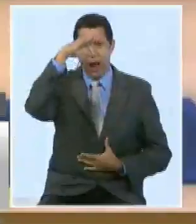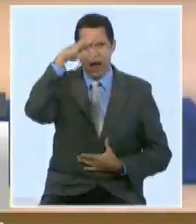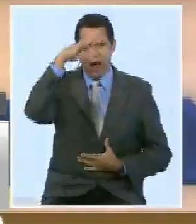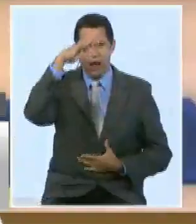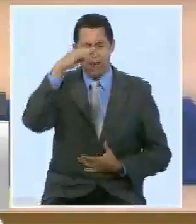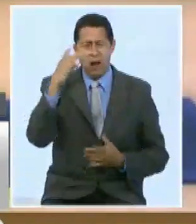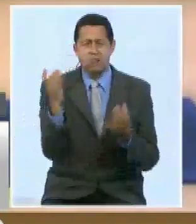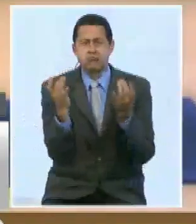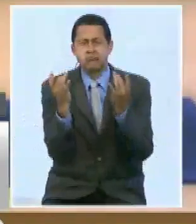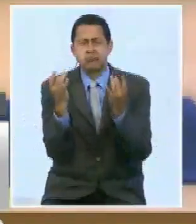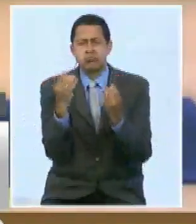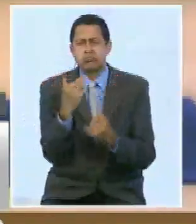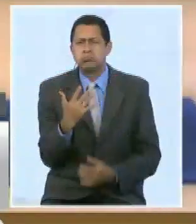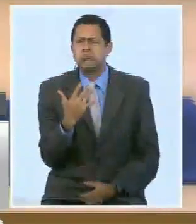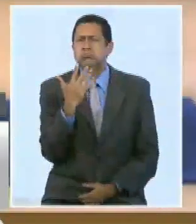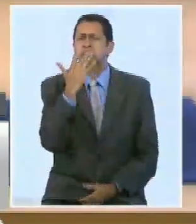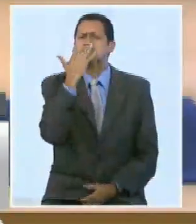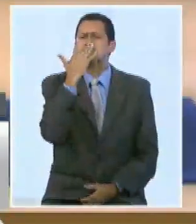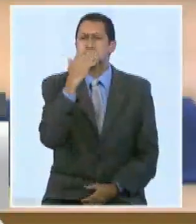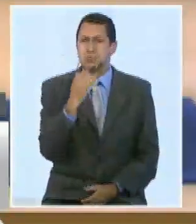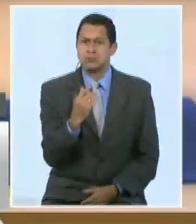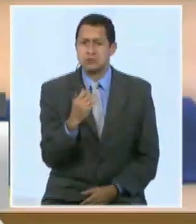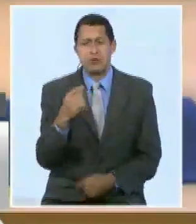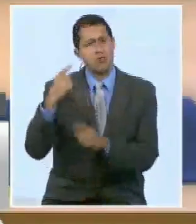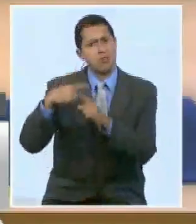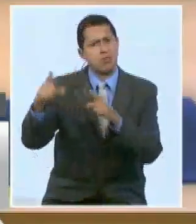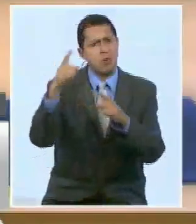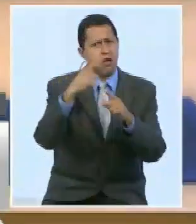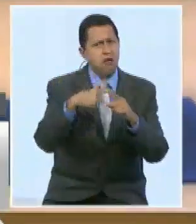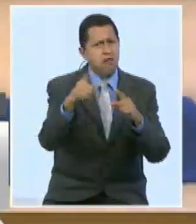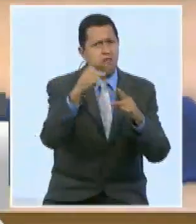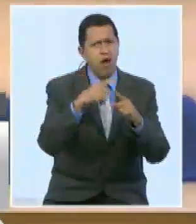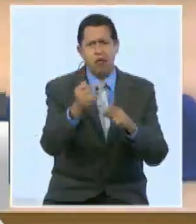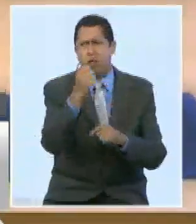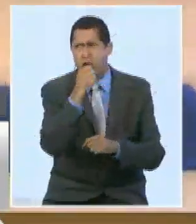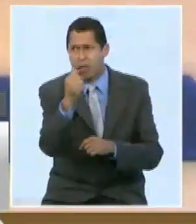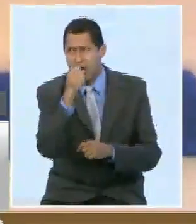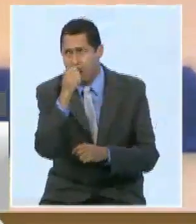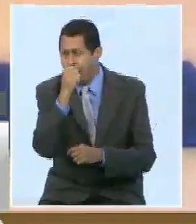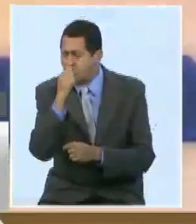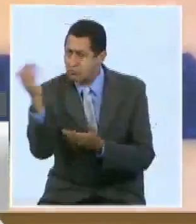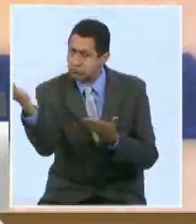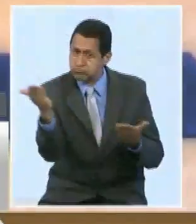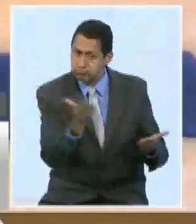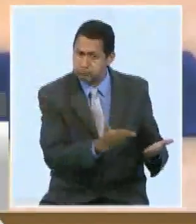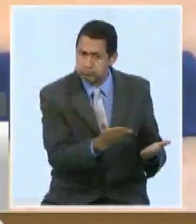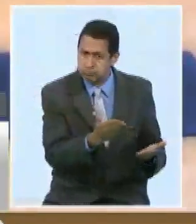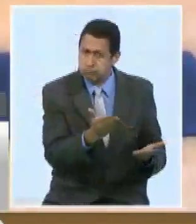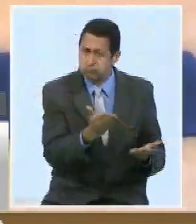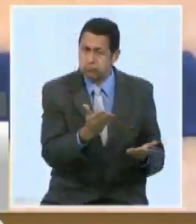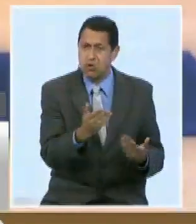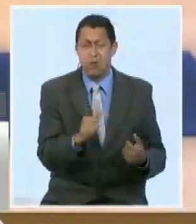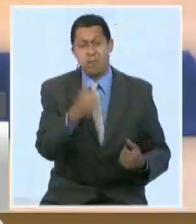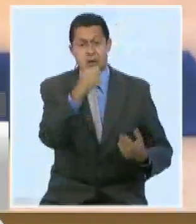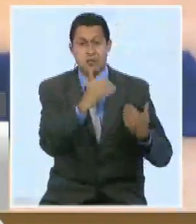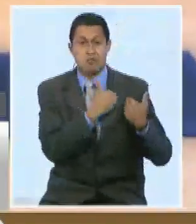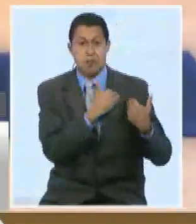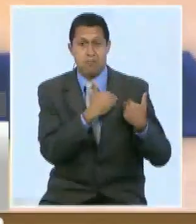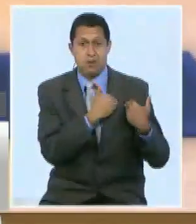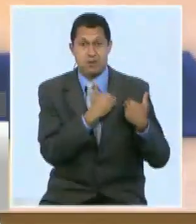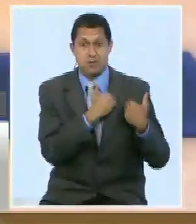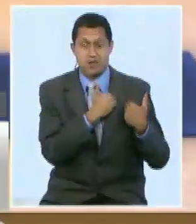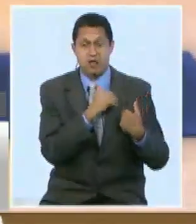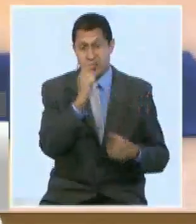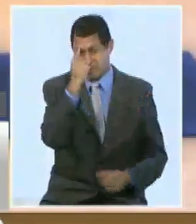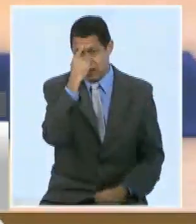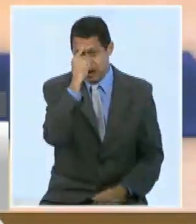la meditación y respiración diversos medios de comunicación han sido convocados por el máximo representante del país ancestral